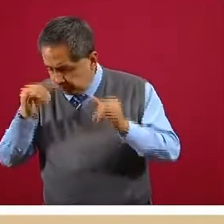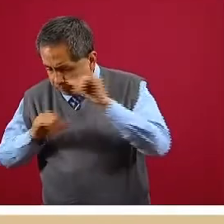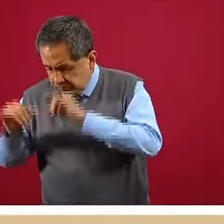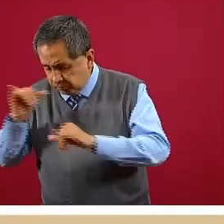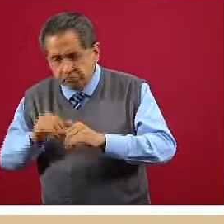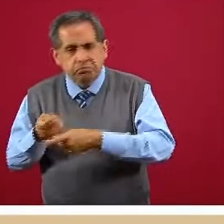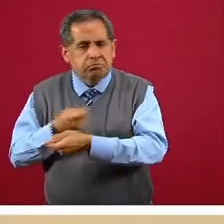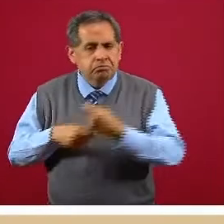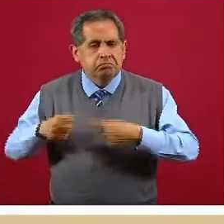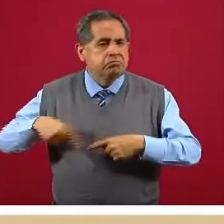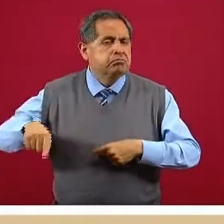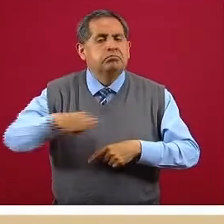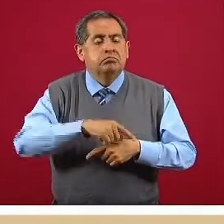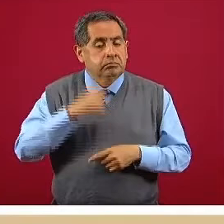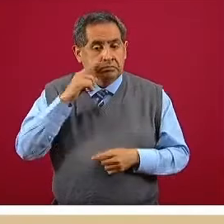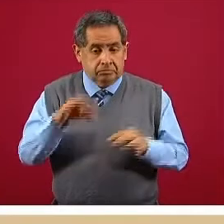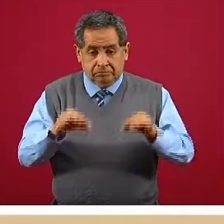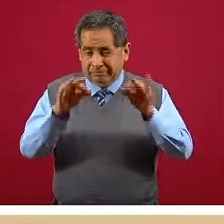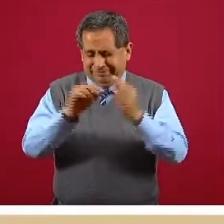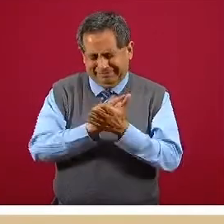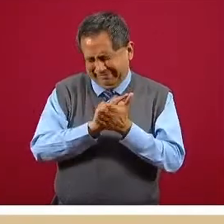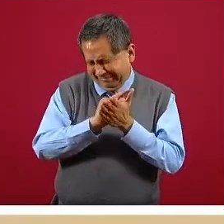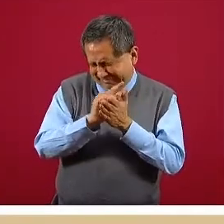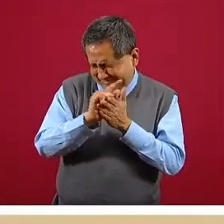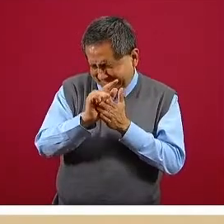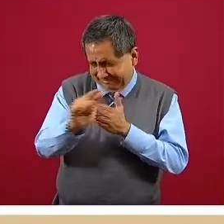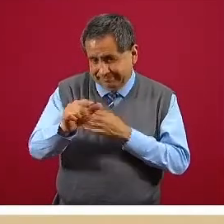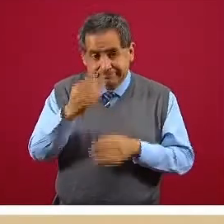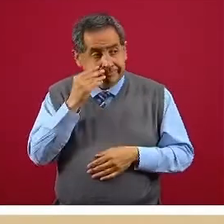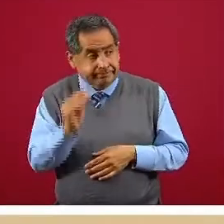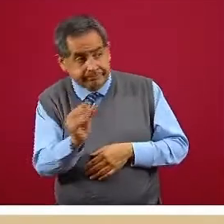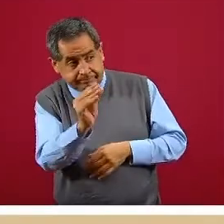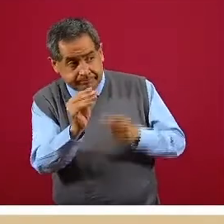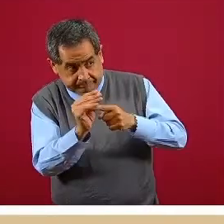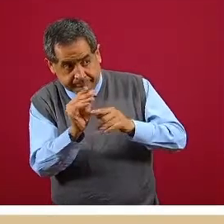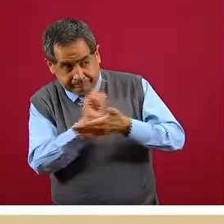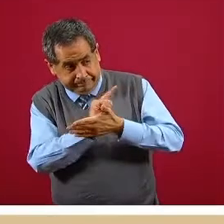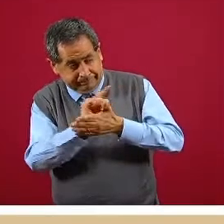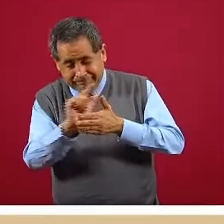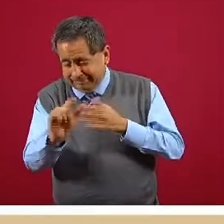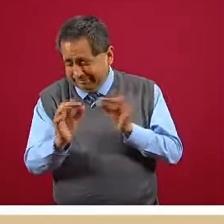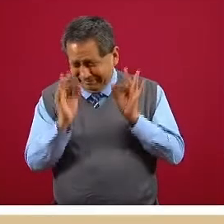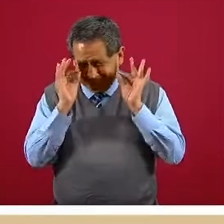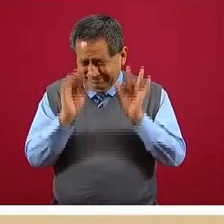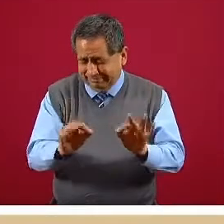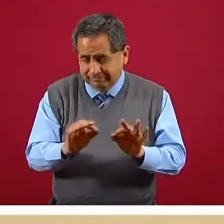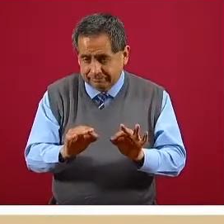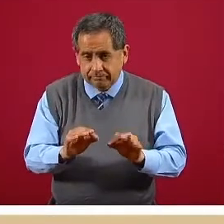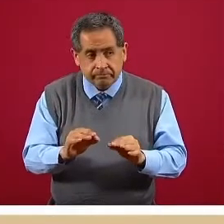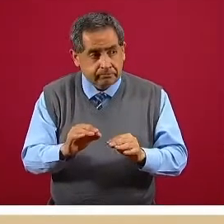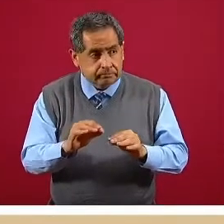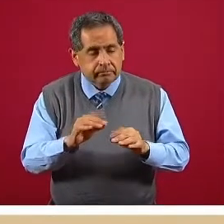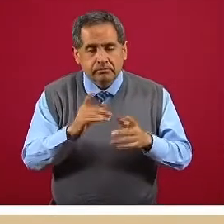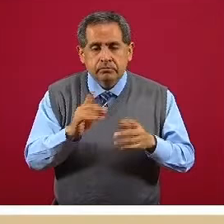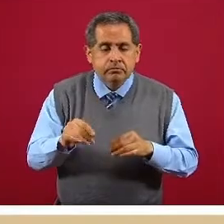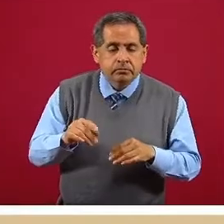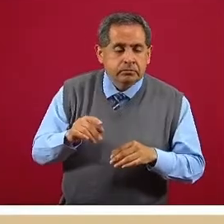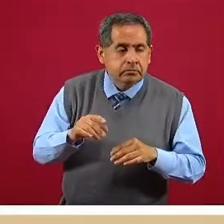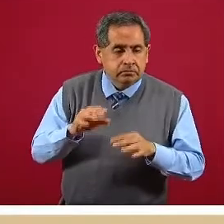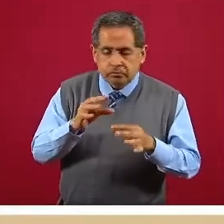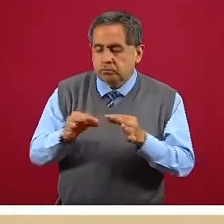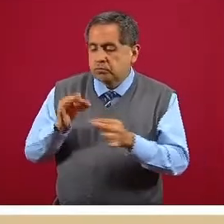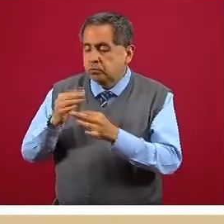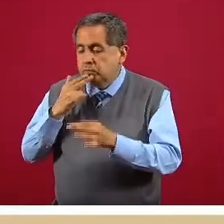Cabe mencionar que todo el material es estéril, se le muestra a la población y se desecha de acuerdo a las normas de